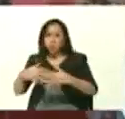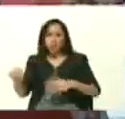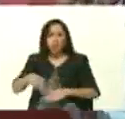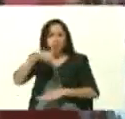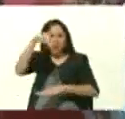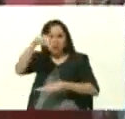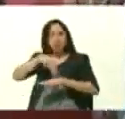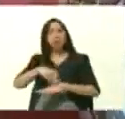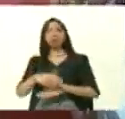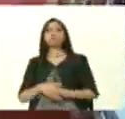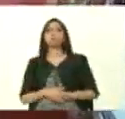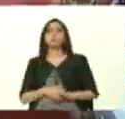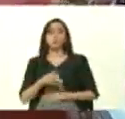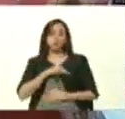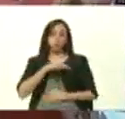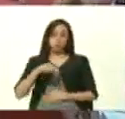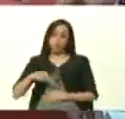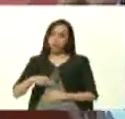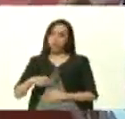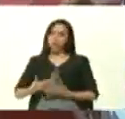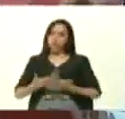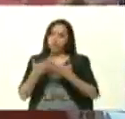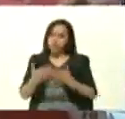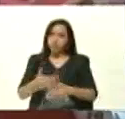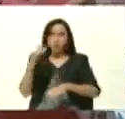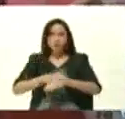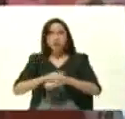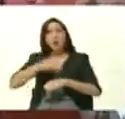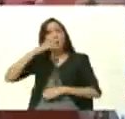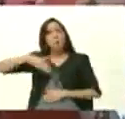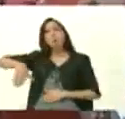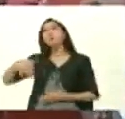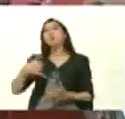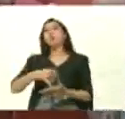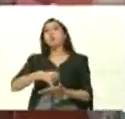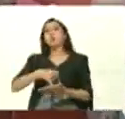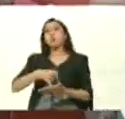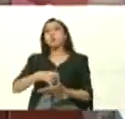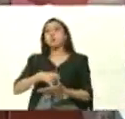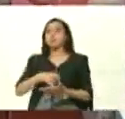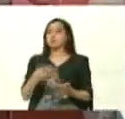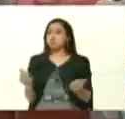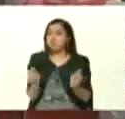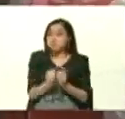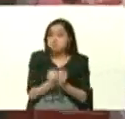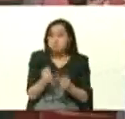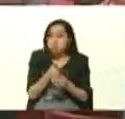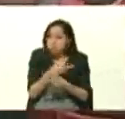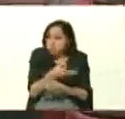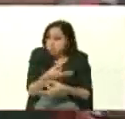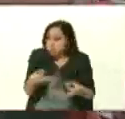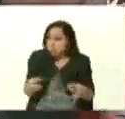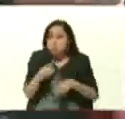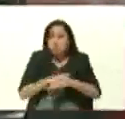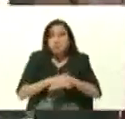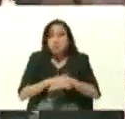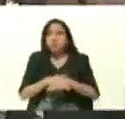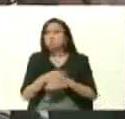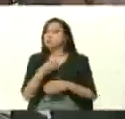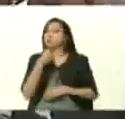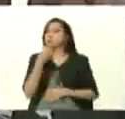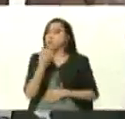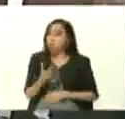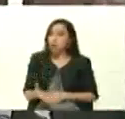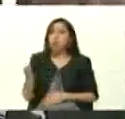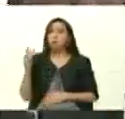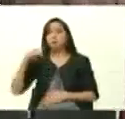donde nosotros pues llevamos calzado al pueblo más vulnerable, pero un calzado extraordinario. El calzado venezolano es muy, pero